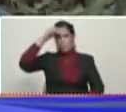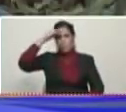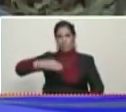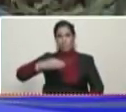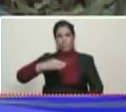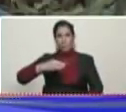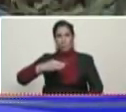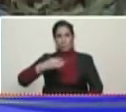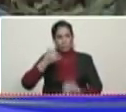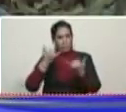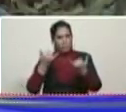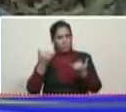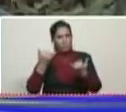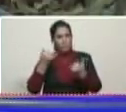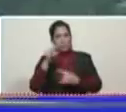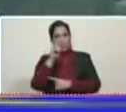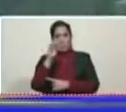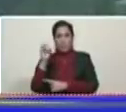era bicentenaria,